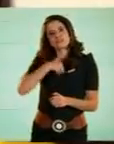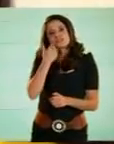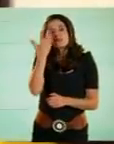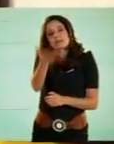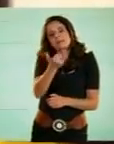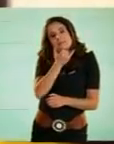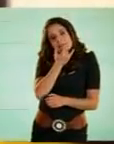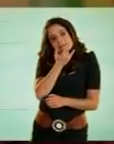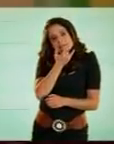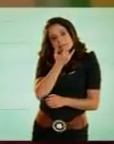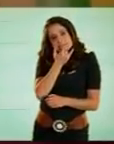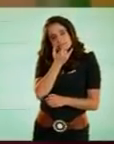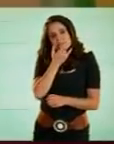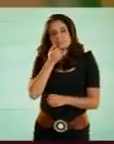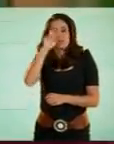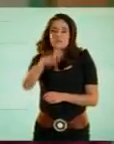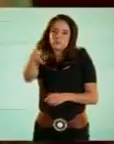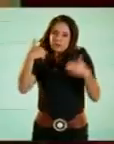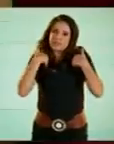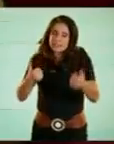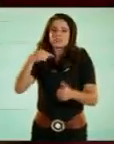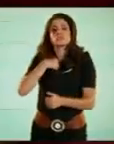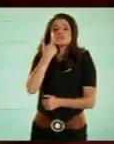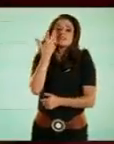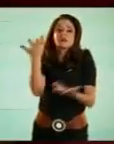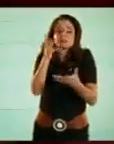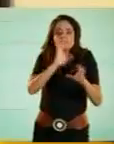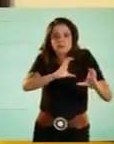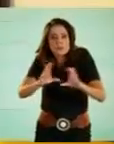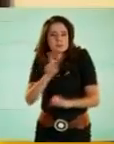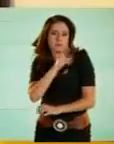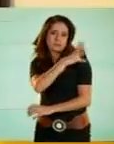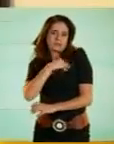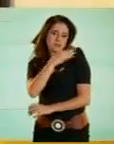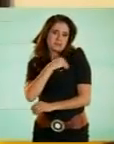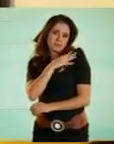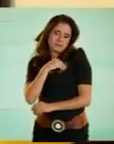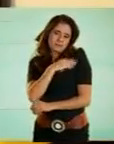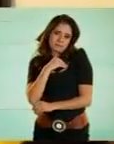yo pedirte una disculpa. Espero que entiendas que lo único que queremos es proteger a nuestros hijos.